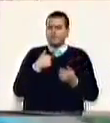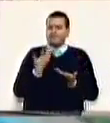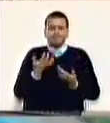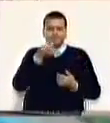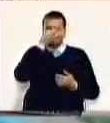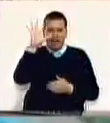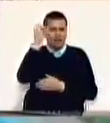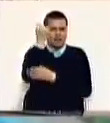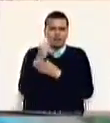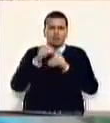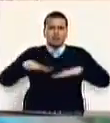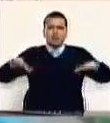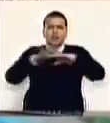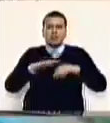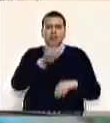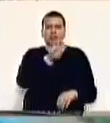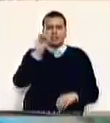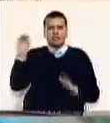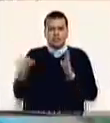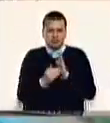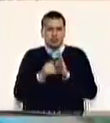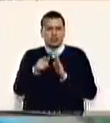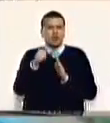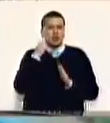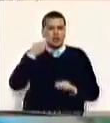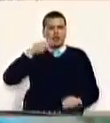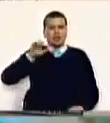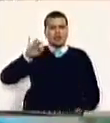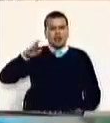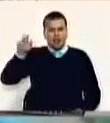tierras, 900.000 de ellas, hectáreas,